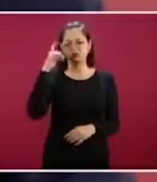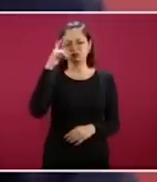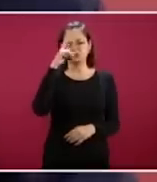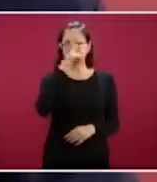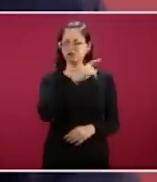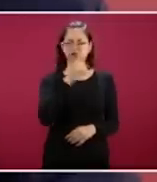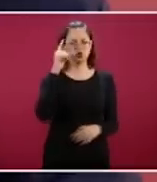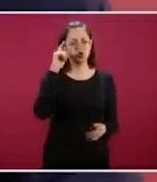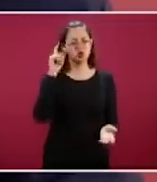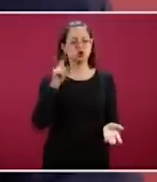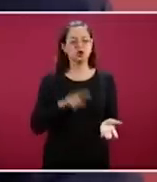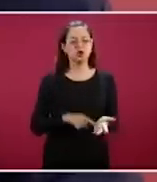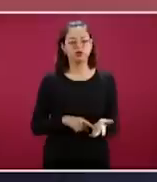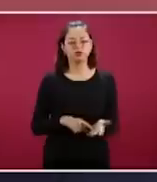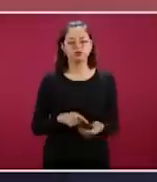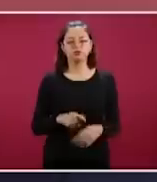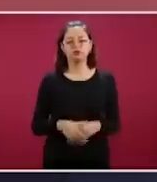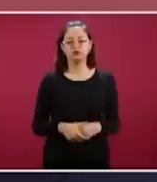Improbable,